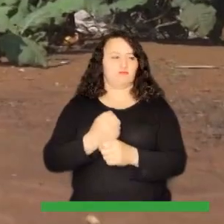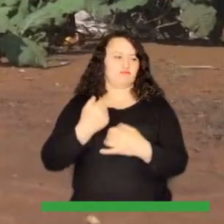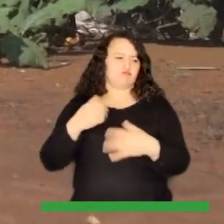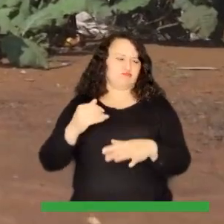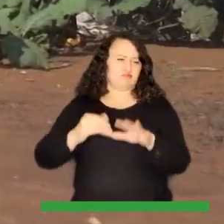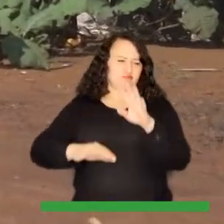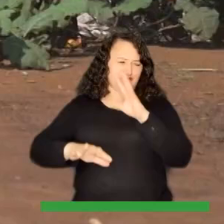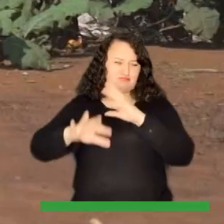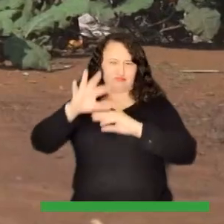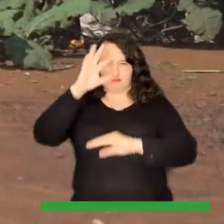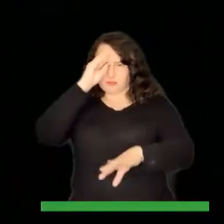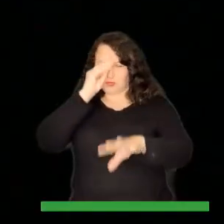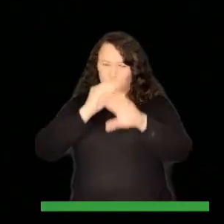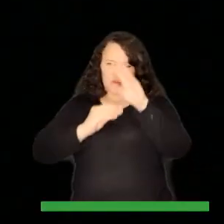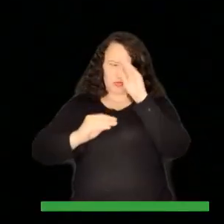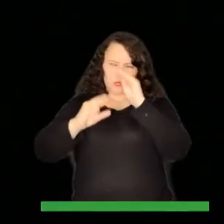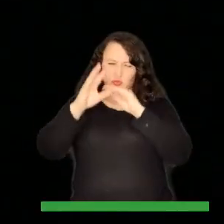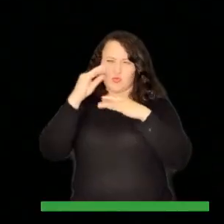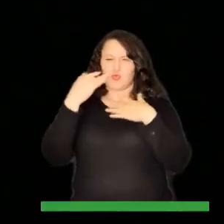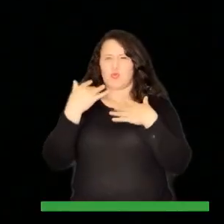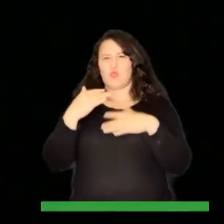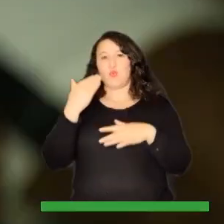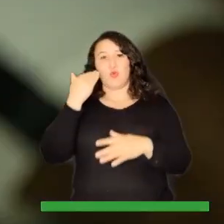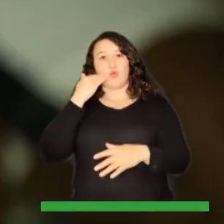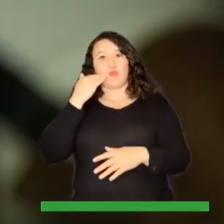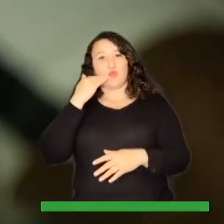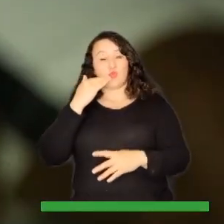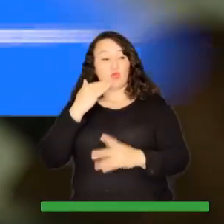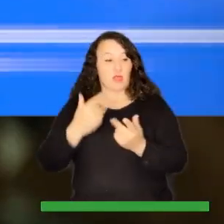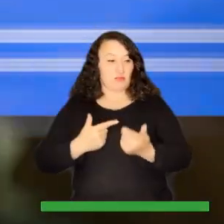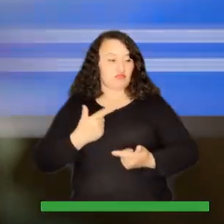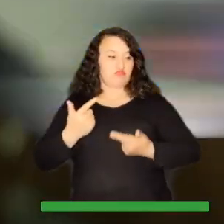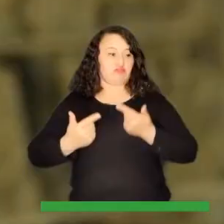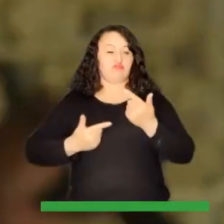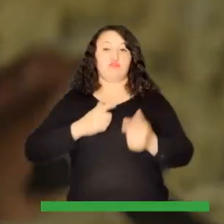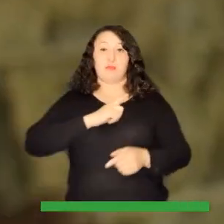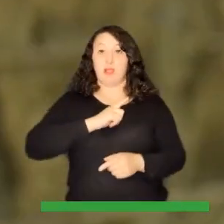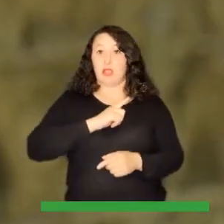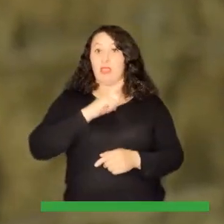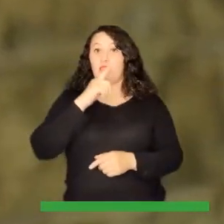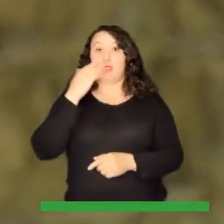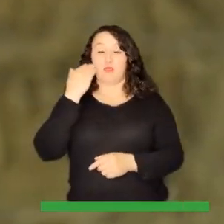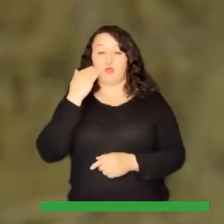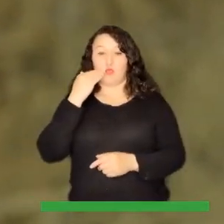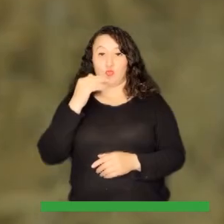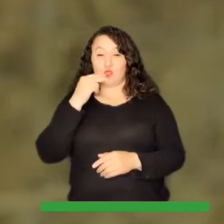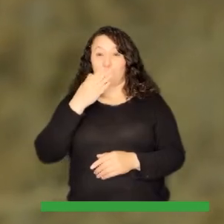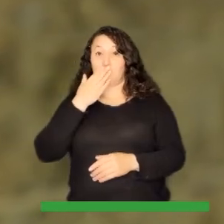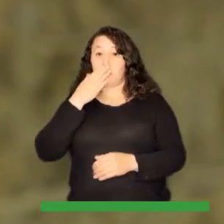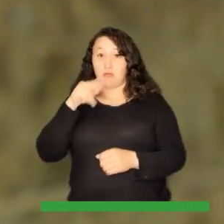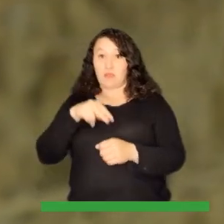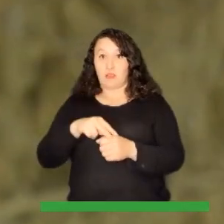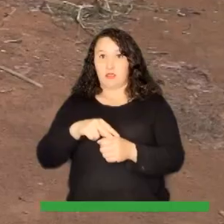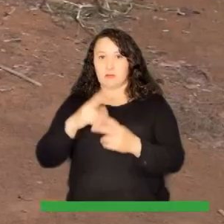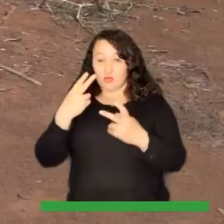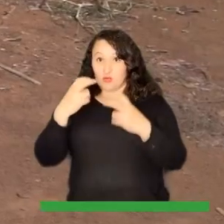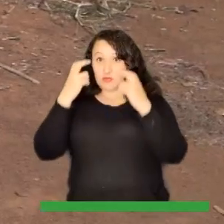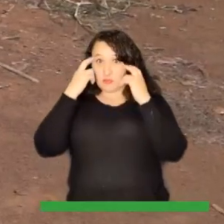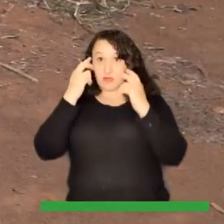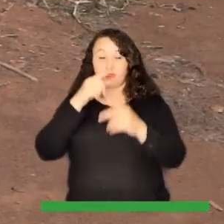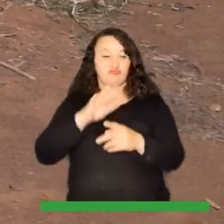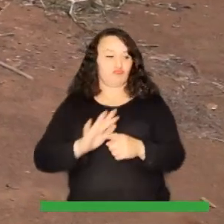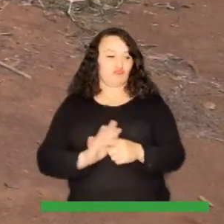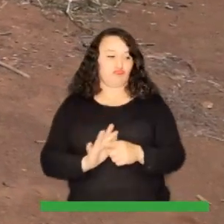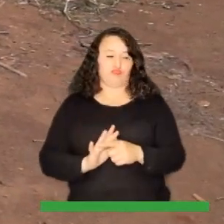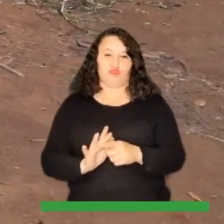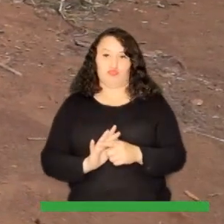aprendido muchísimo en el ICA y eso como mujer llevo a las mujeres indígenas el conocimiento que adquiero para que ellos lo pongan en práctica,